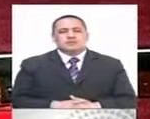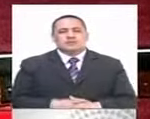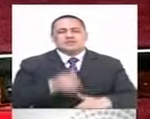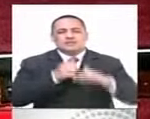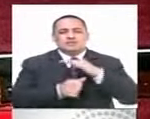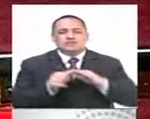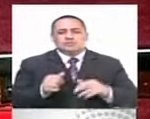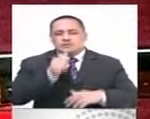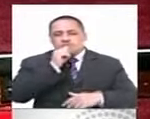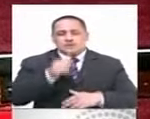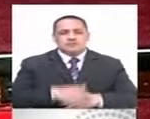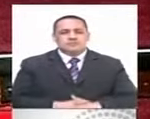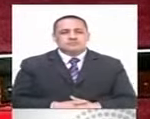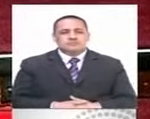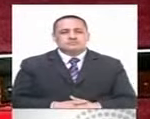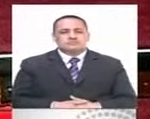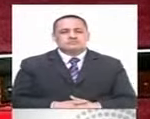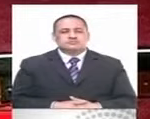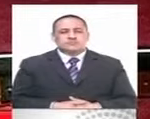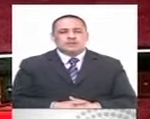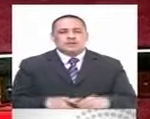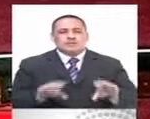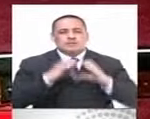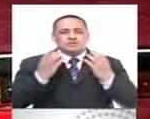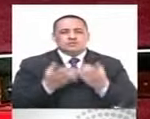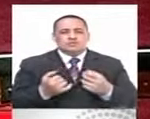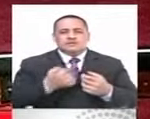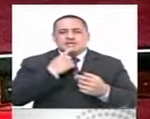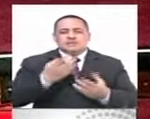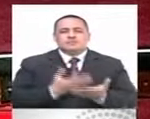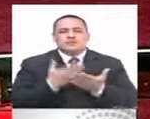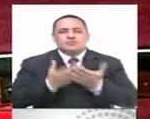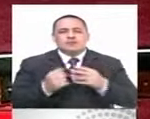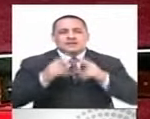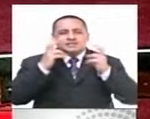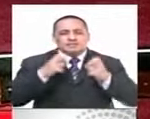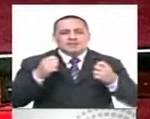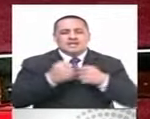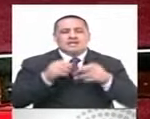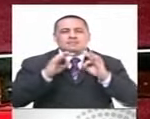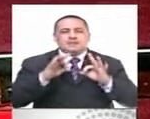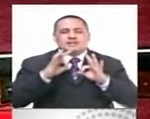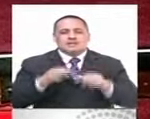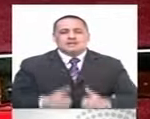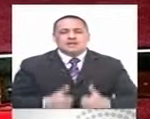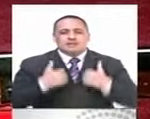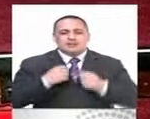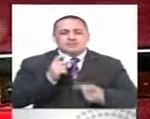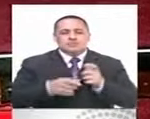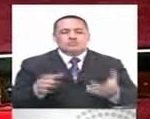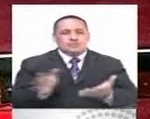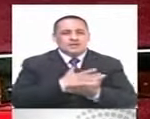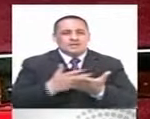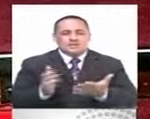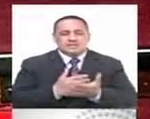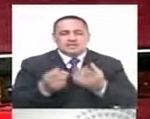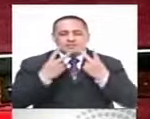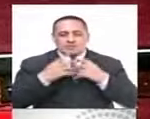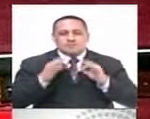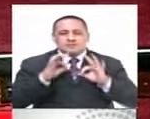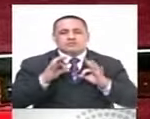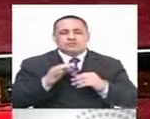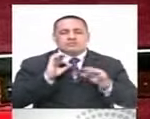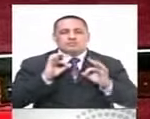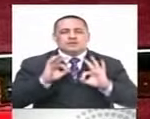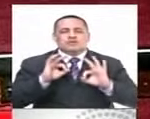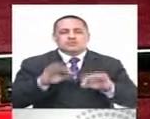reservada, señora presidenta del Congreso, es para asuntos donde peligra la seguridad del Estado y no hay nada que pueda ocasionar ese